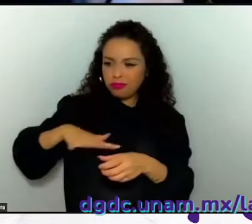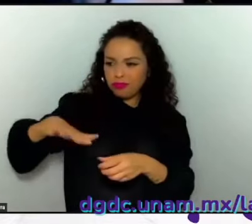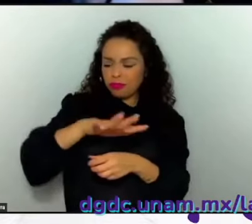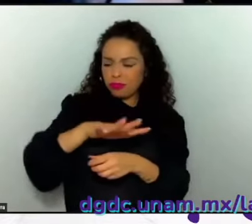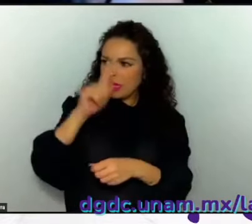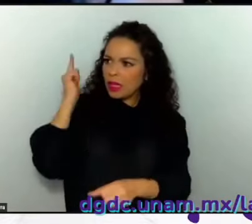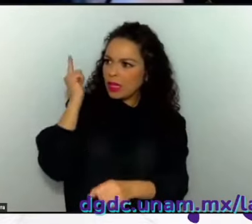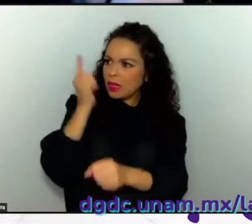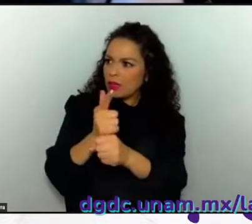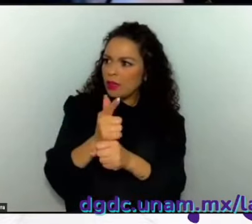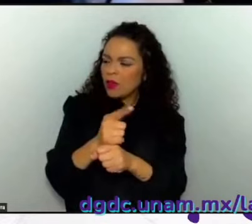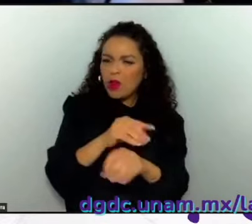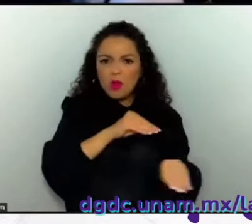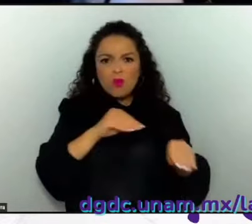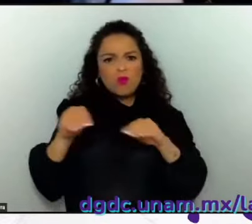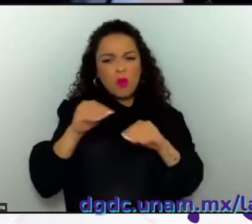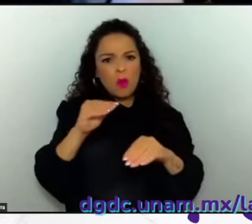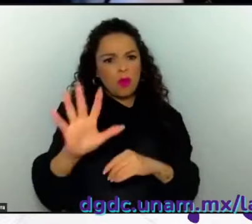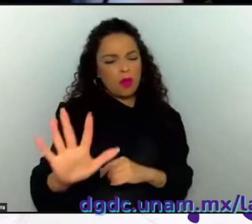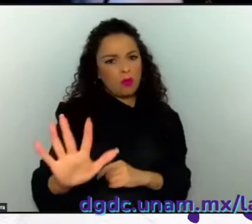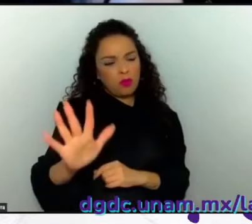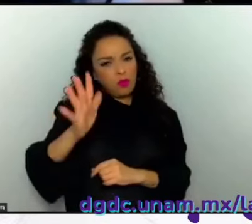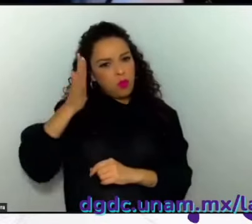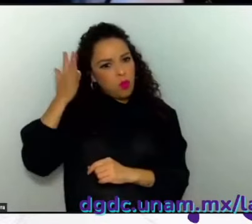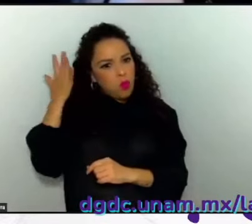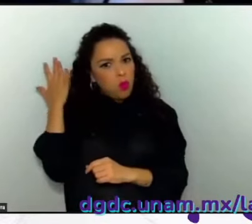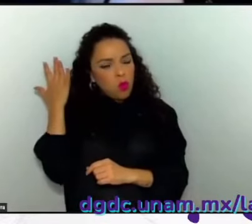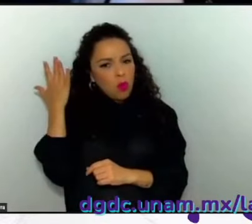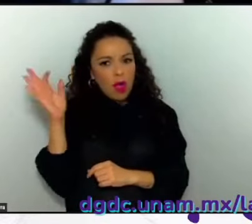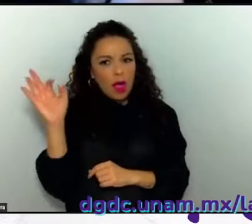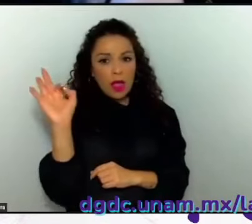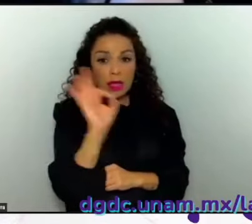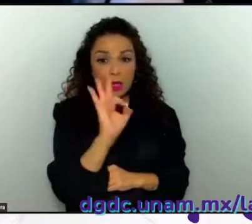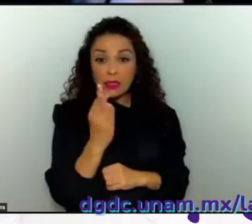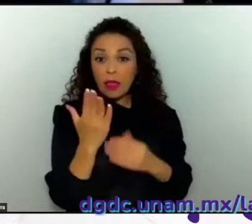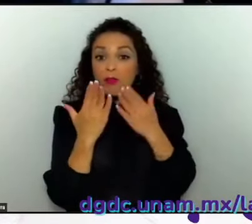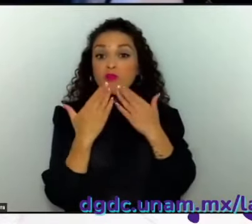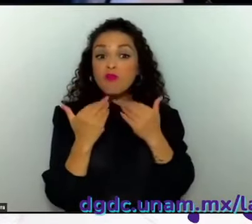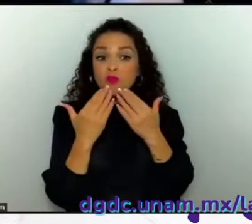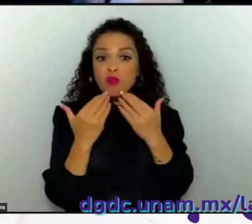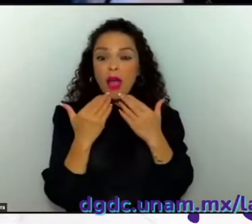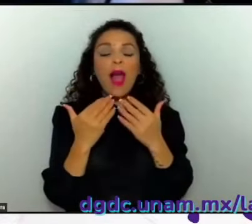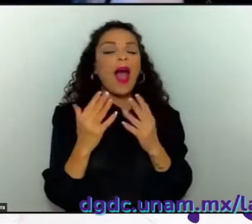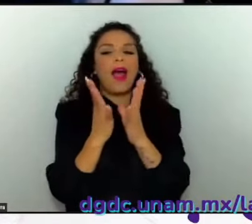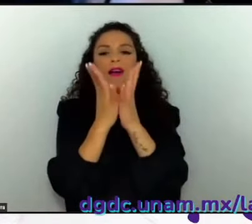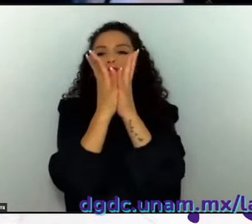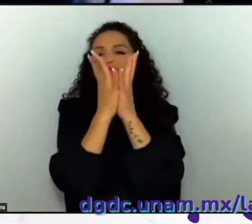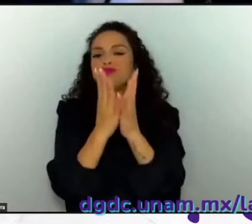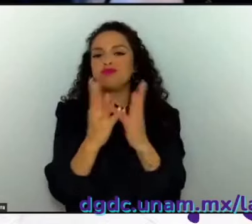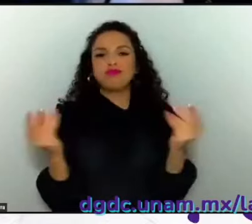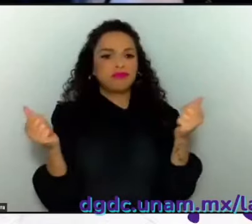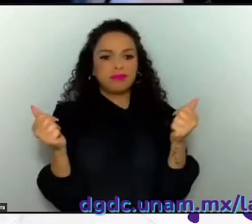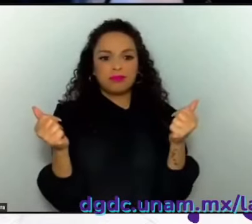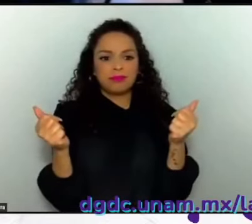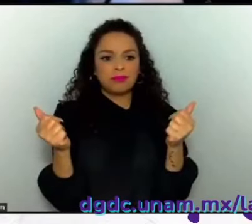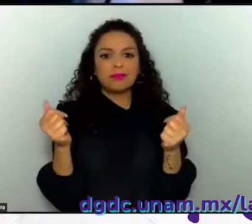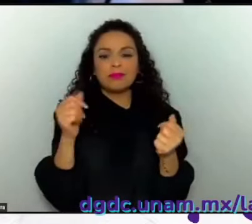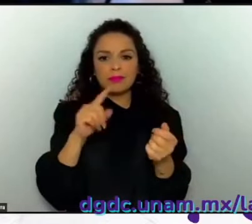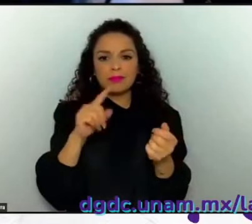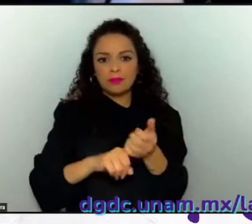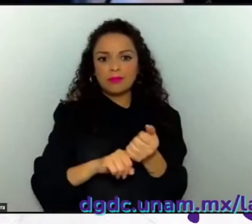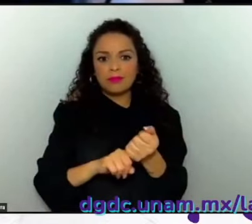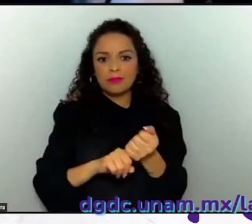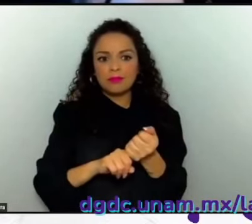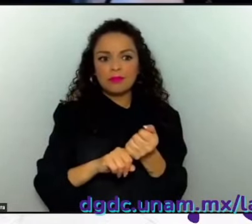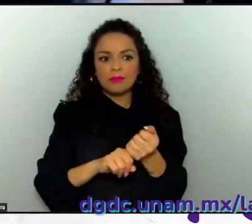se movían demasiado rápido en esos cúmulos, y si no hubiera mucha masa, esas galaxias ya se habrían escapado del cúmulo y el cúmulo no tendría que existir.